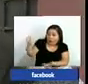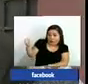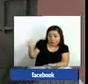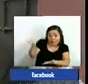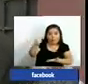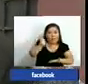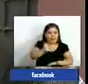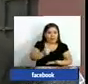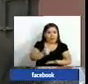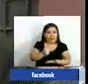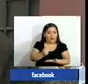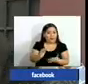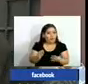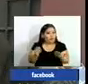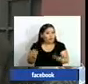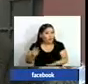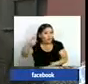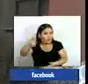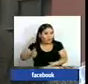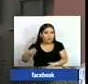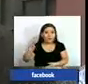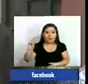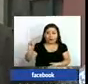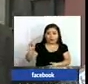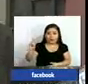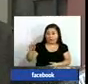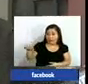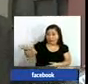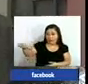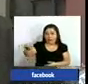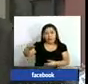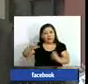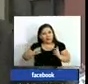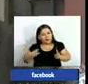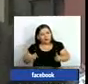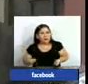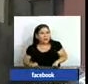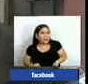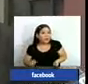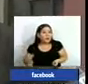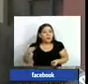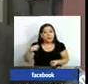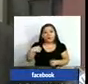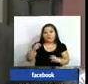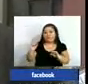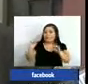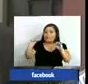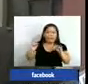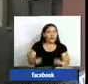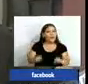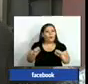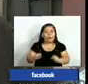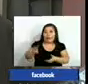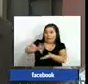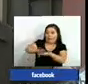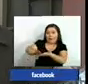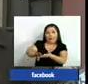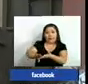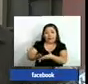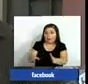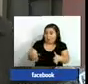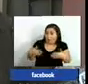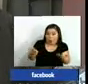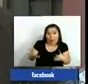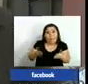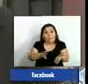meses que prácticamente para los funcionarios no se podrán cancelar. Si no es